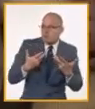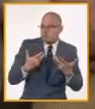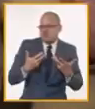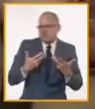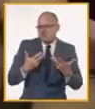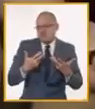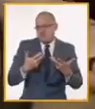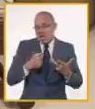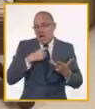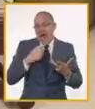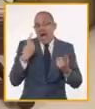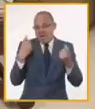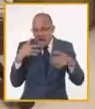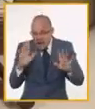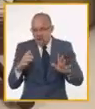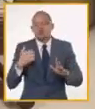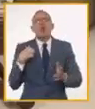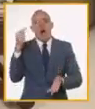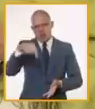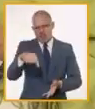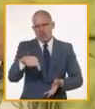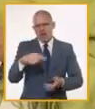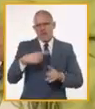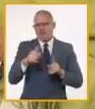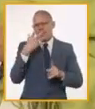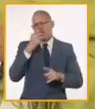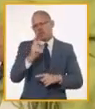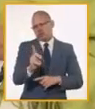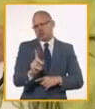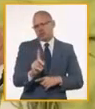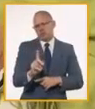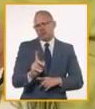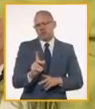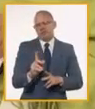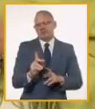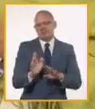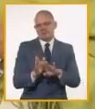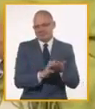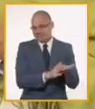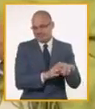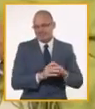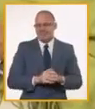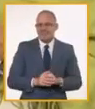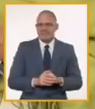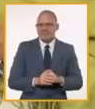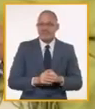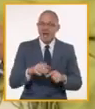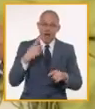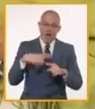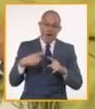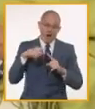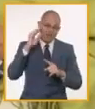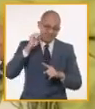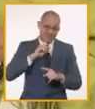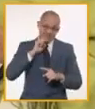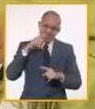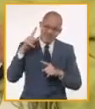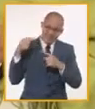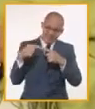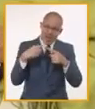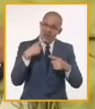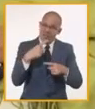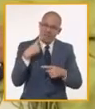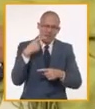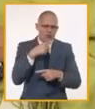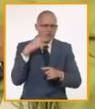que decir, lo he dicho. Y por otra parte, también la prensa del enemigo suele calificarlo como el hombre